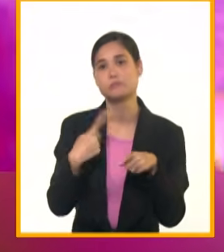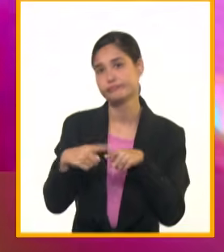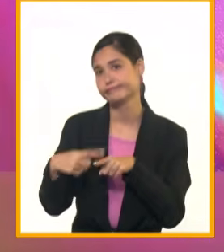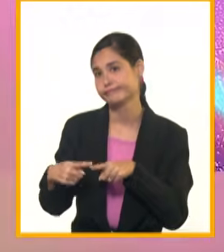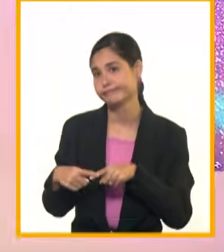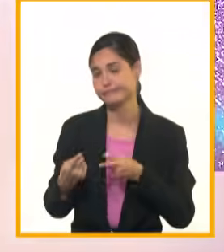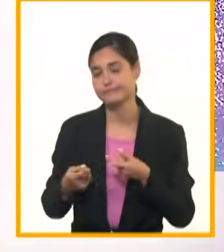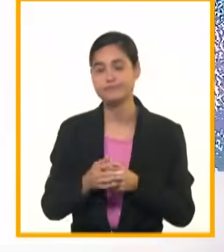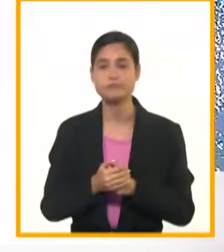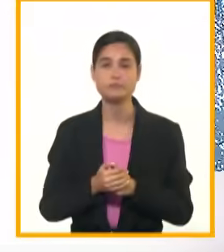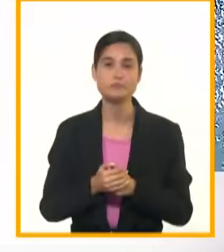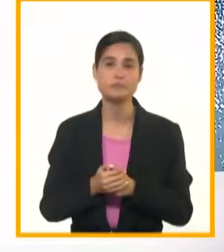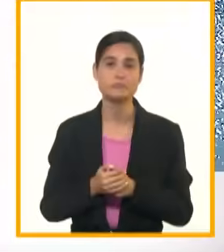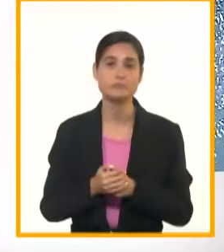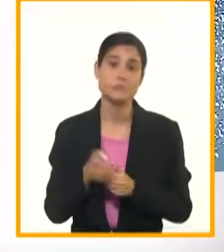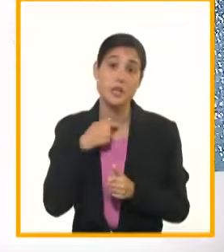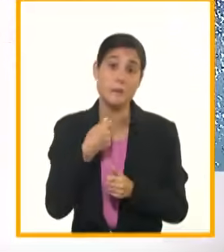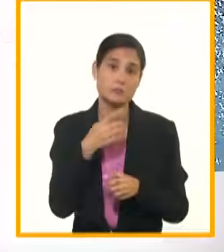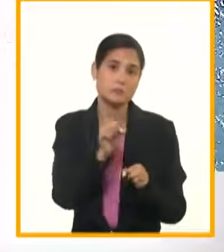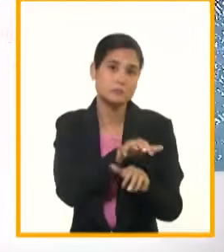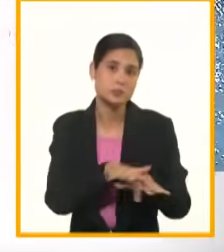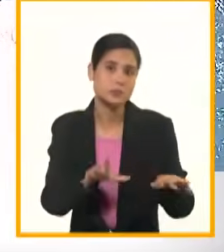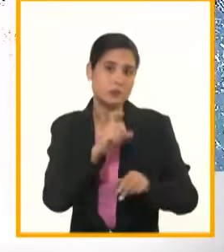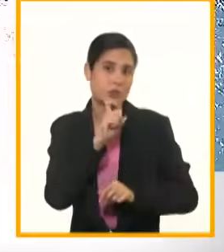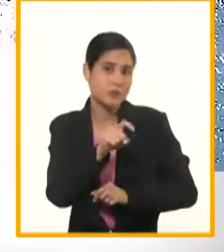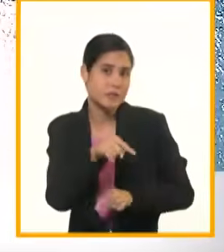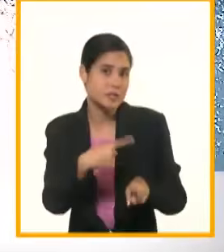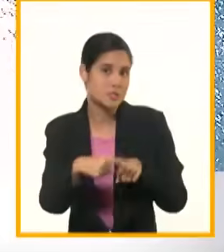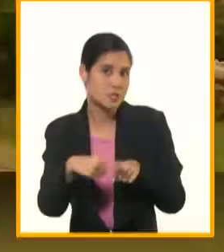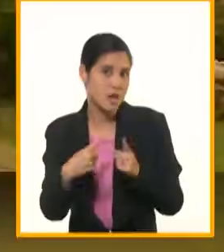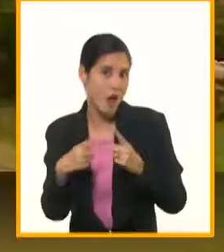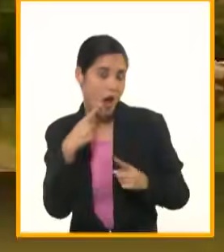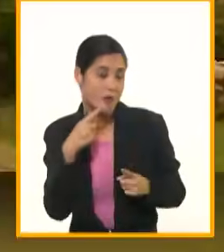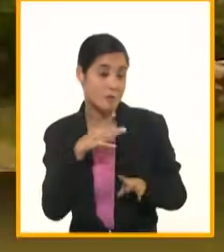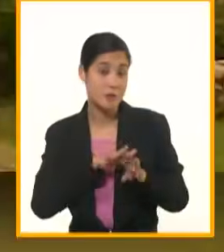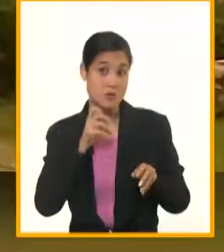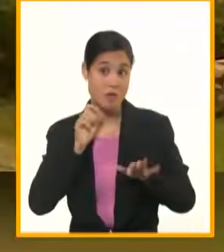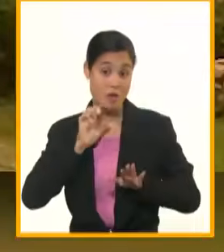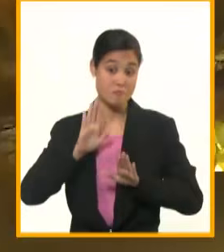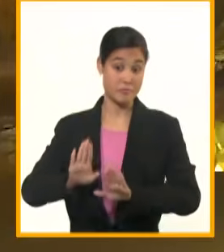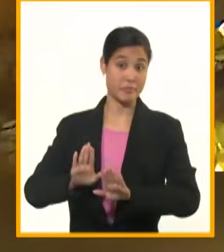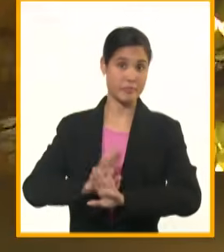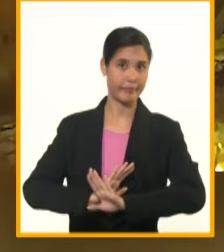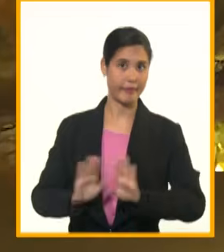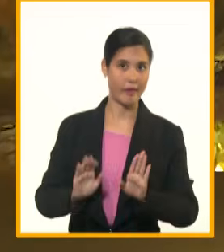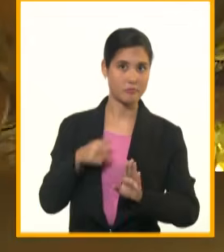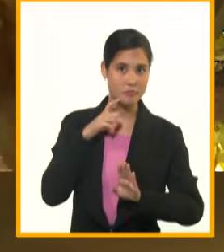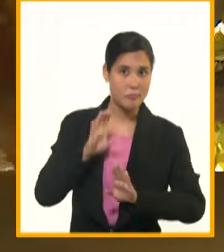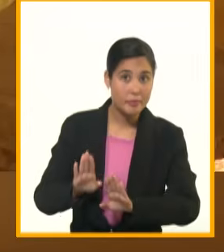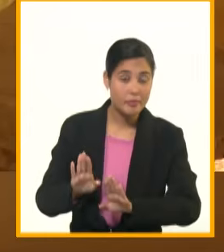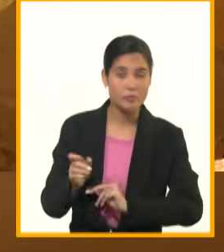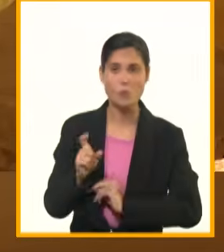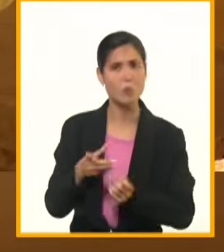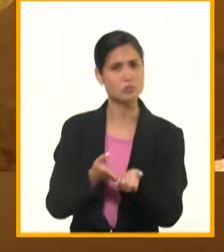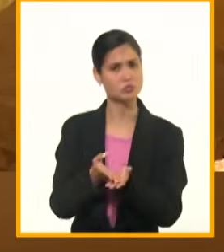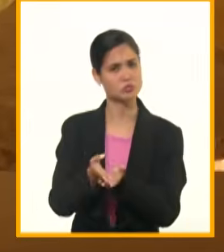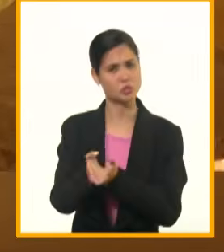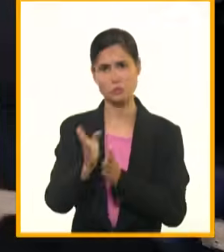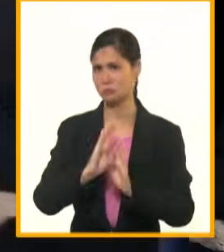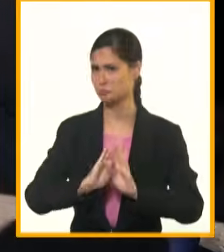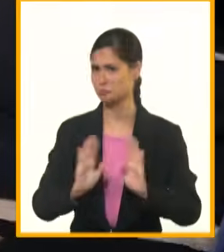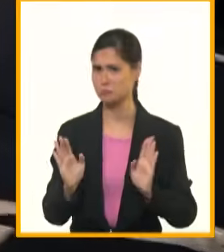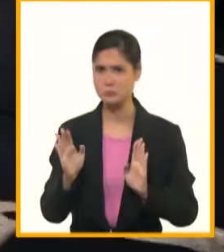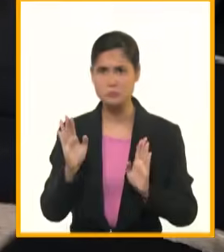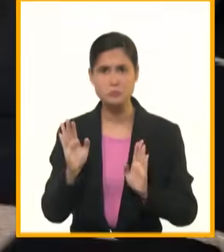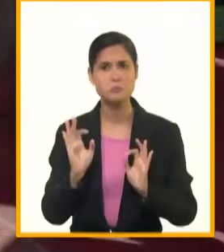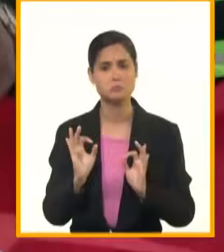condiciones complejas en lo material, no se ha detenido el desarrollo de la agricultura. Y se ha